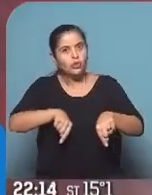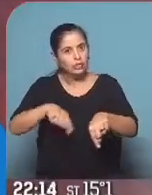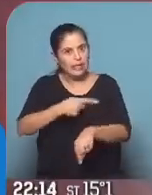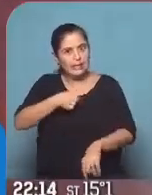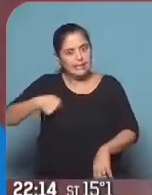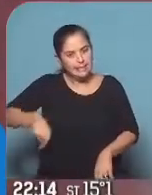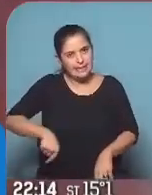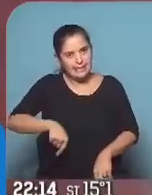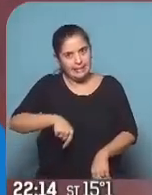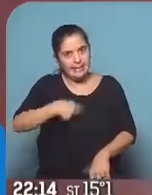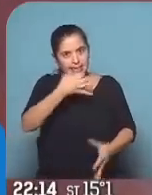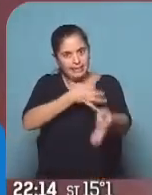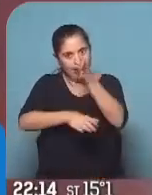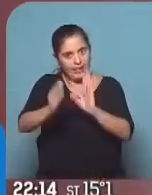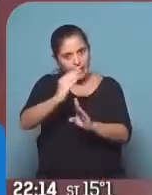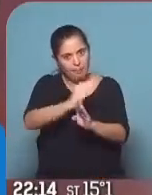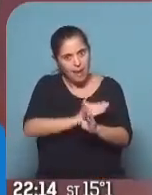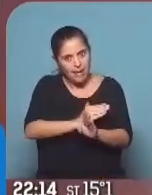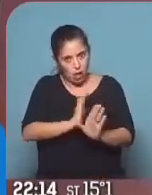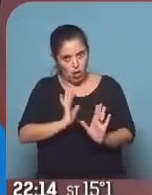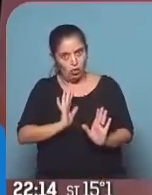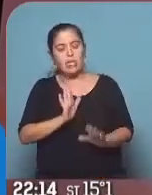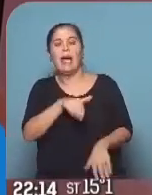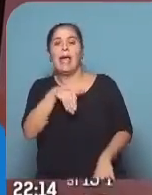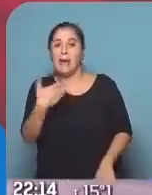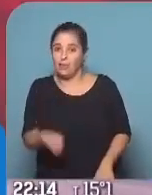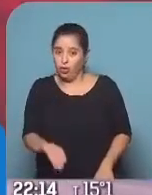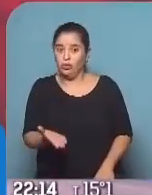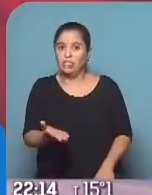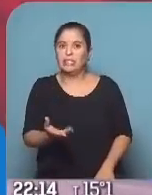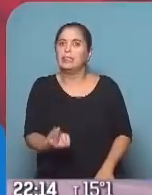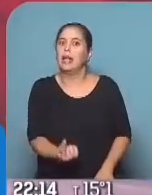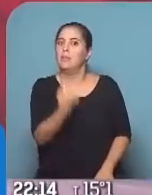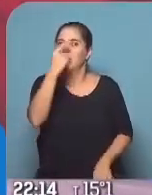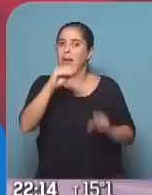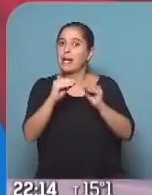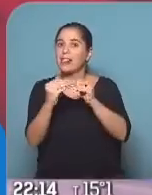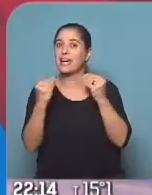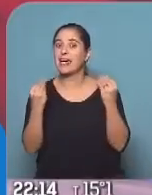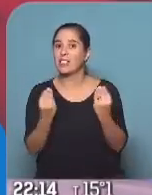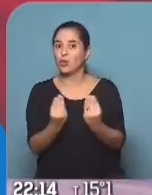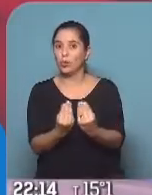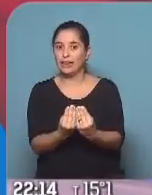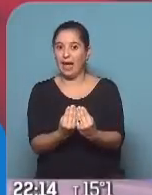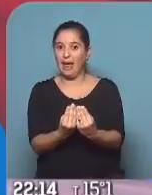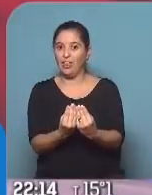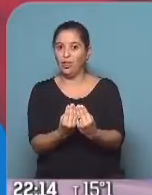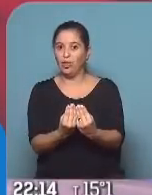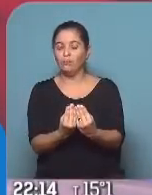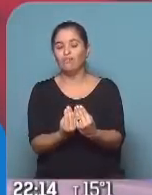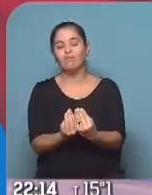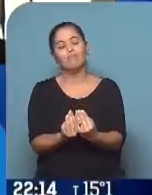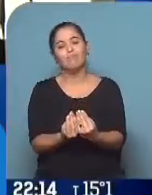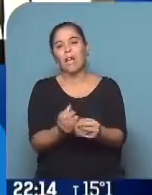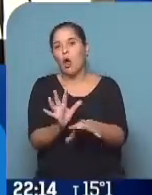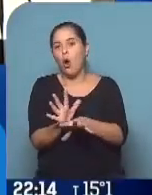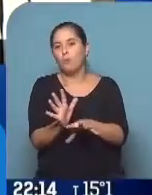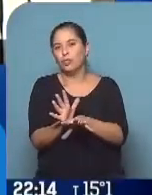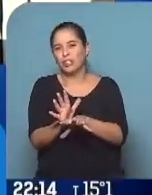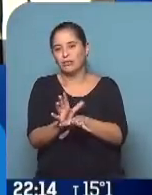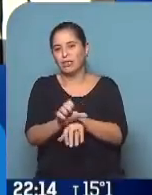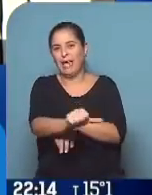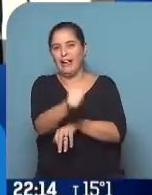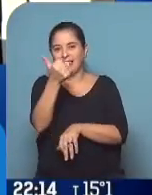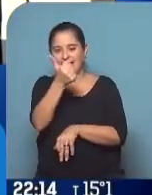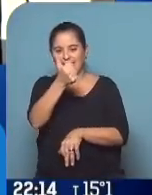a China. Entonces un primer resultado comercial le estaría dando ciertamente la razón a Trump, aunque, repito,